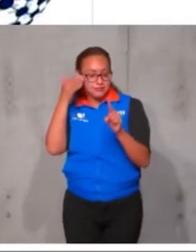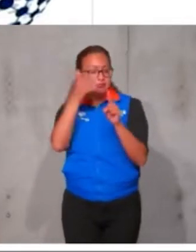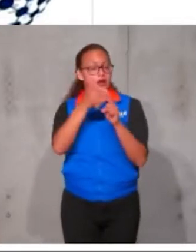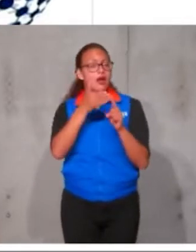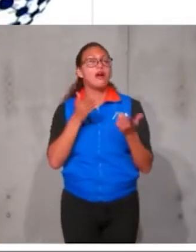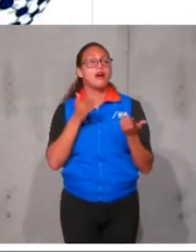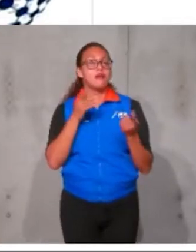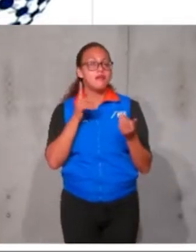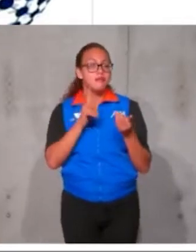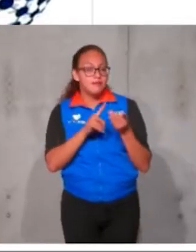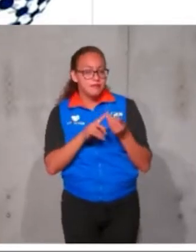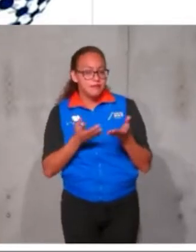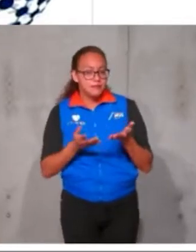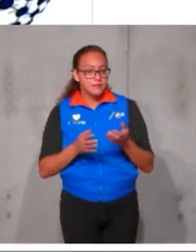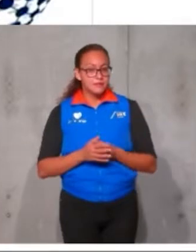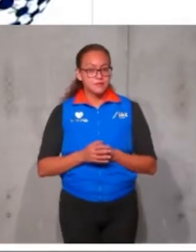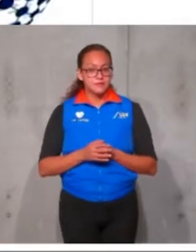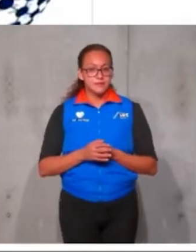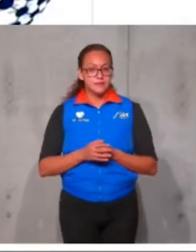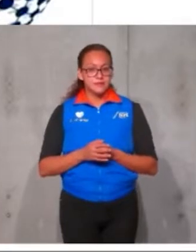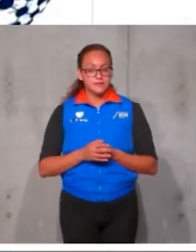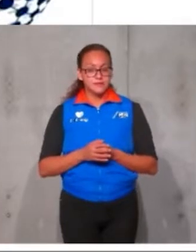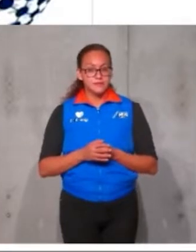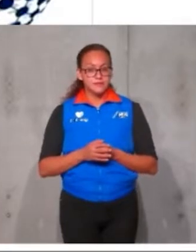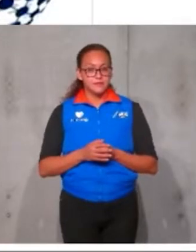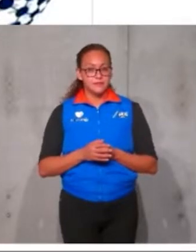más enfocado o va a ser